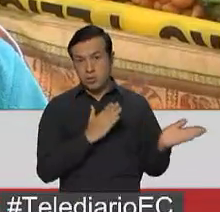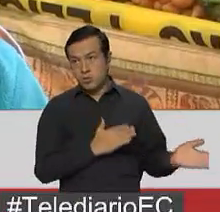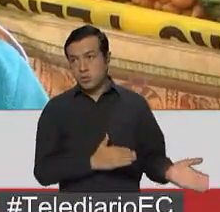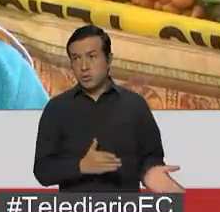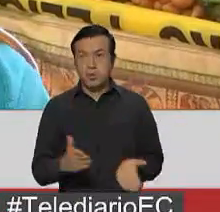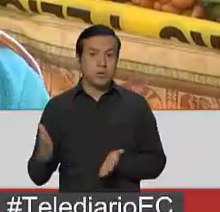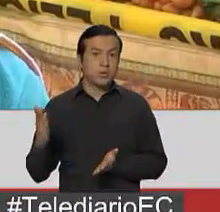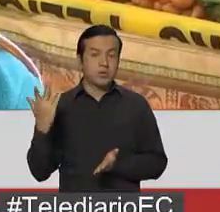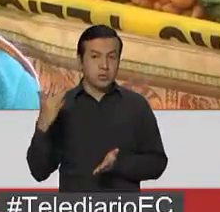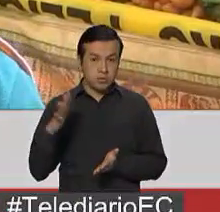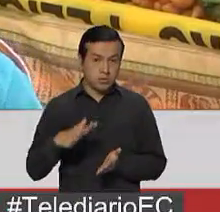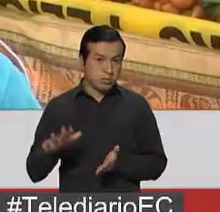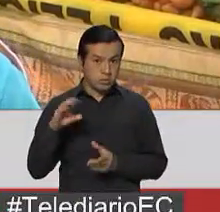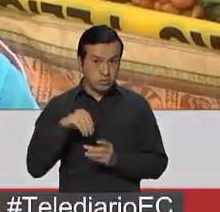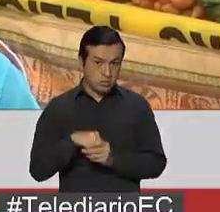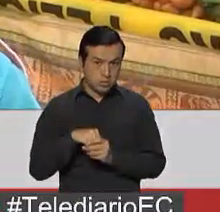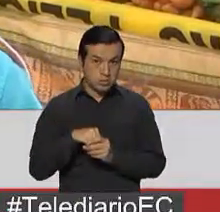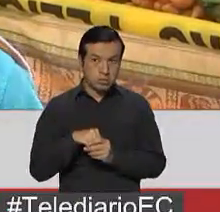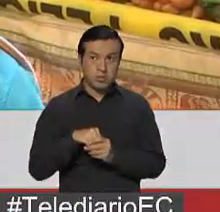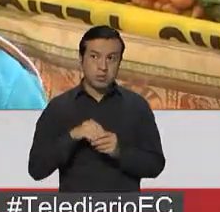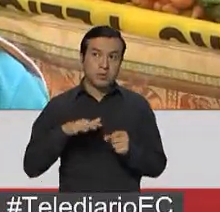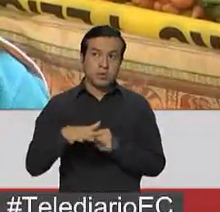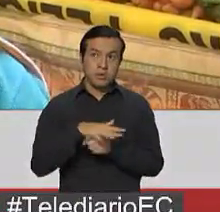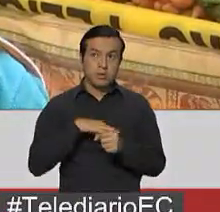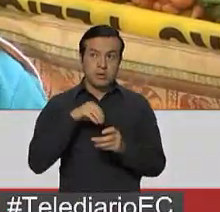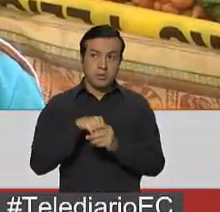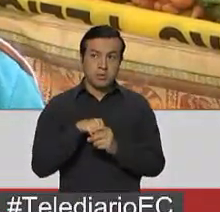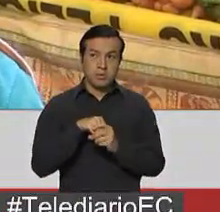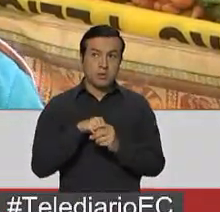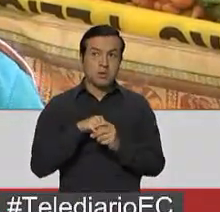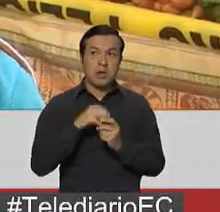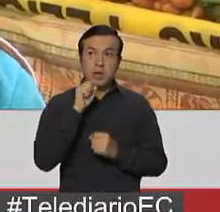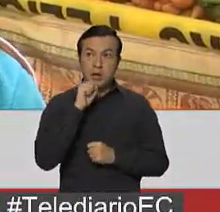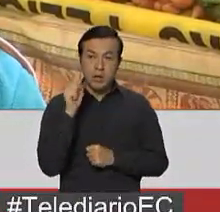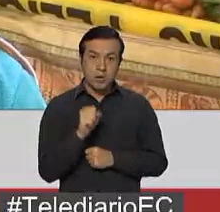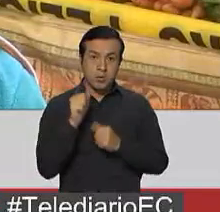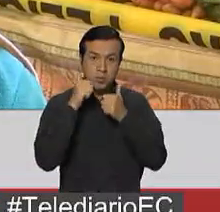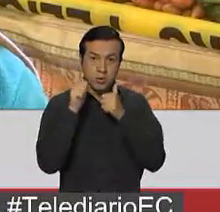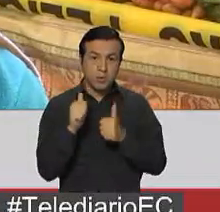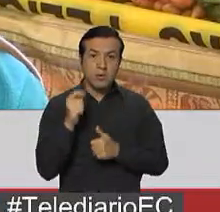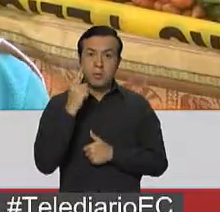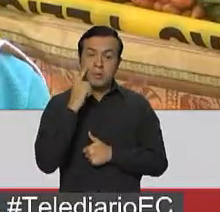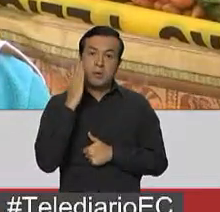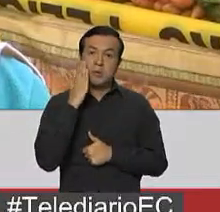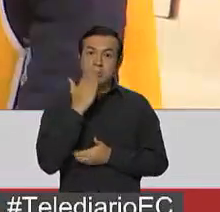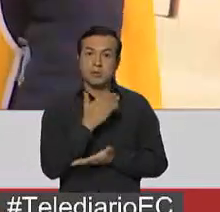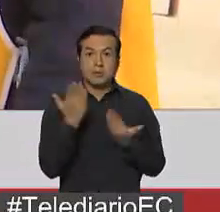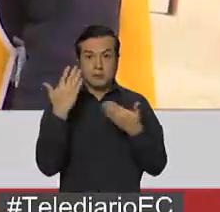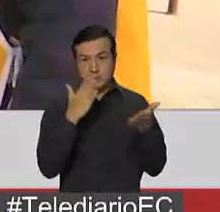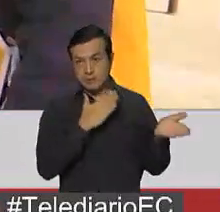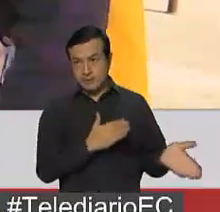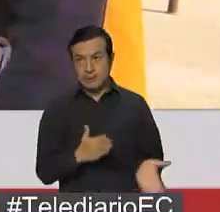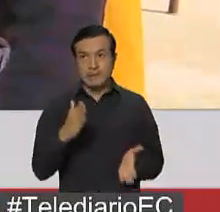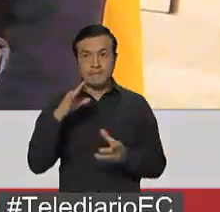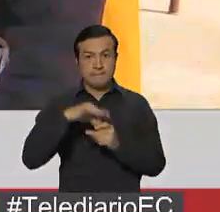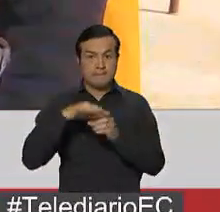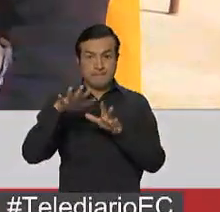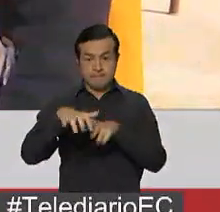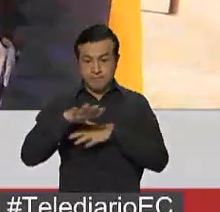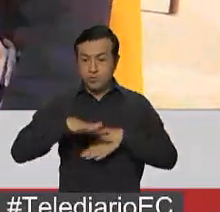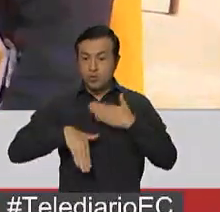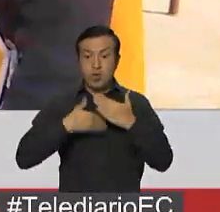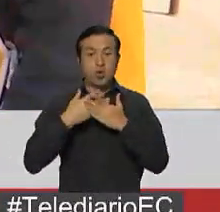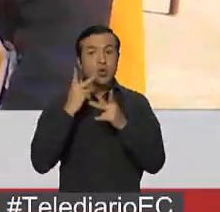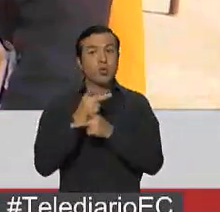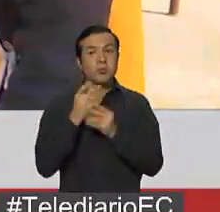gastando hasta de hacer la agroecología desde nuestros abuelos de nuestros padres venimos sembrando agroecológicamente todos